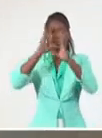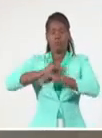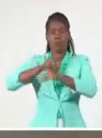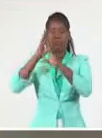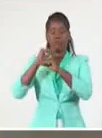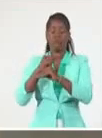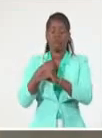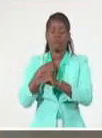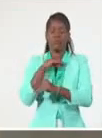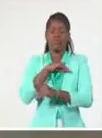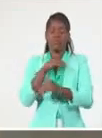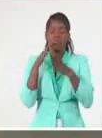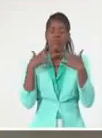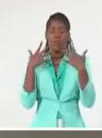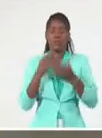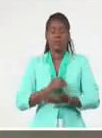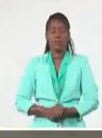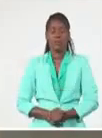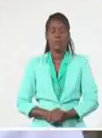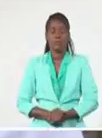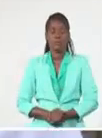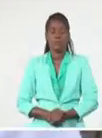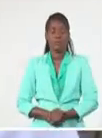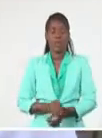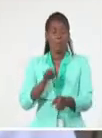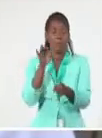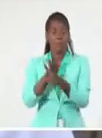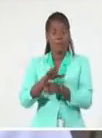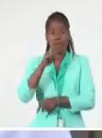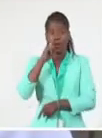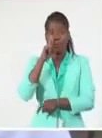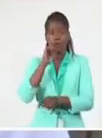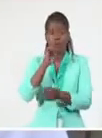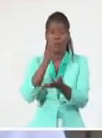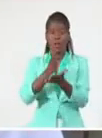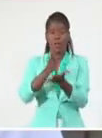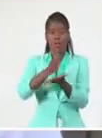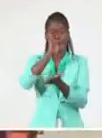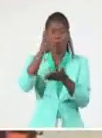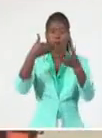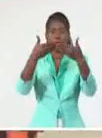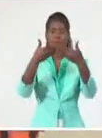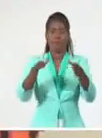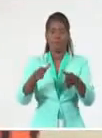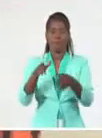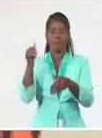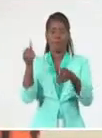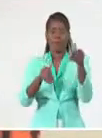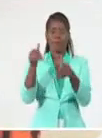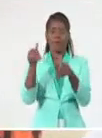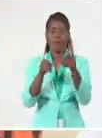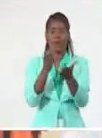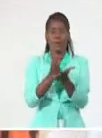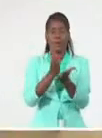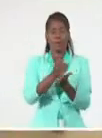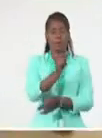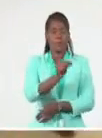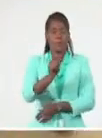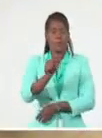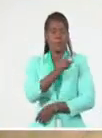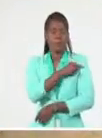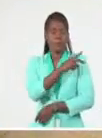en noviembre el reinicio del curso escolar el ansiado regreso a las aulas para continuar cumpliendo sueños con la gran mayoría de los